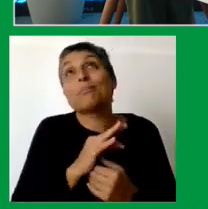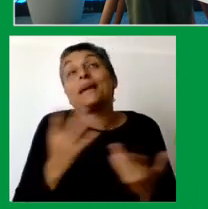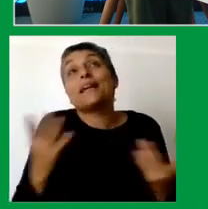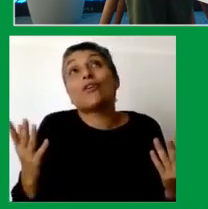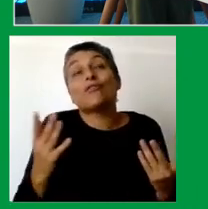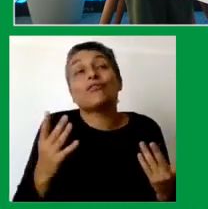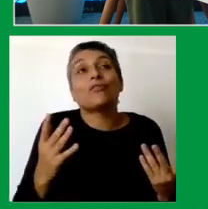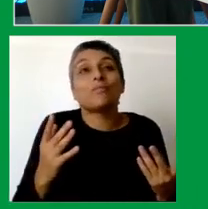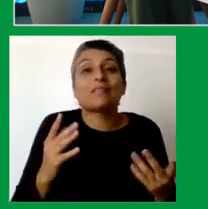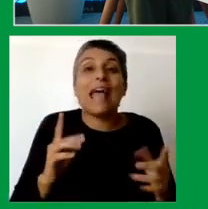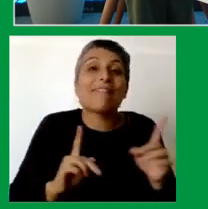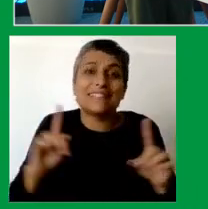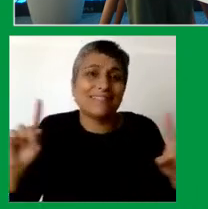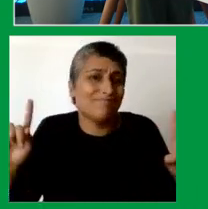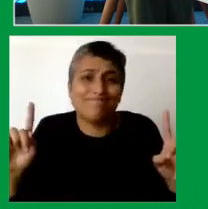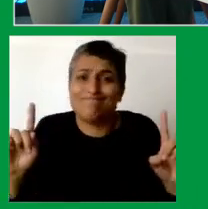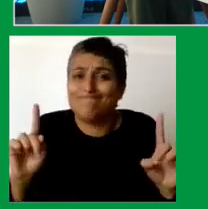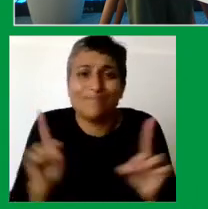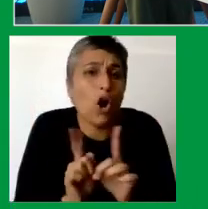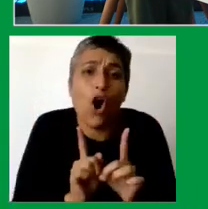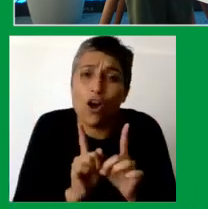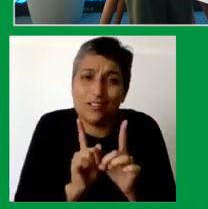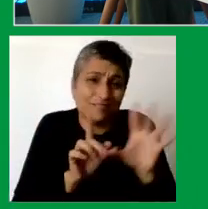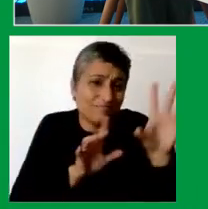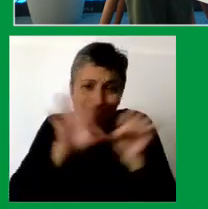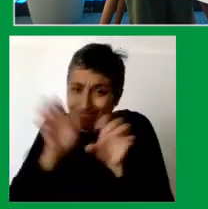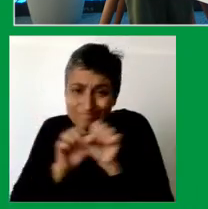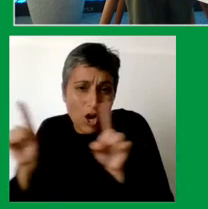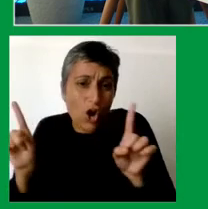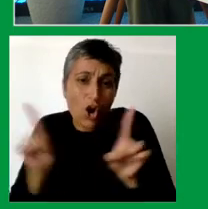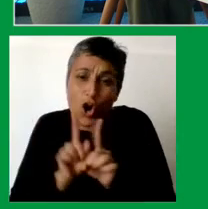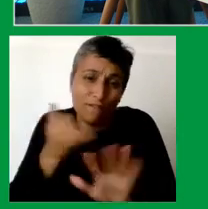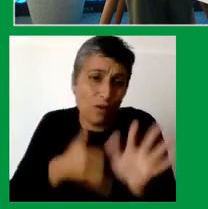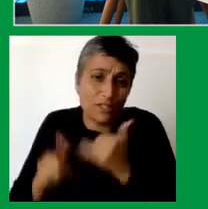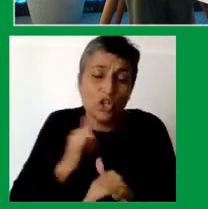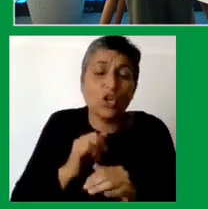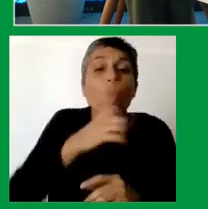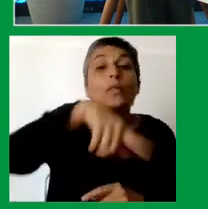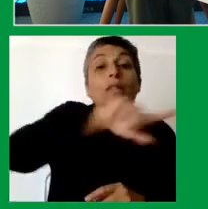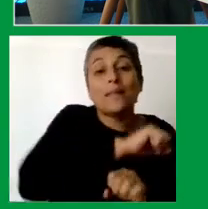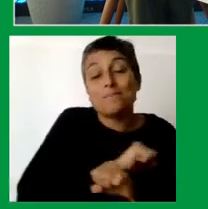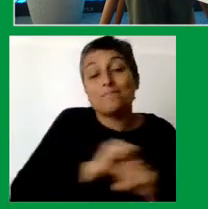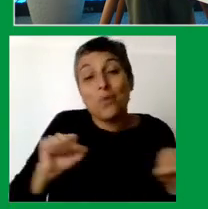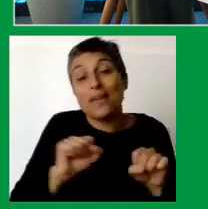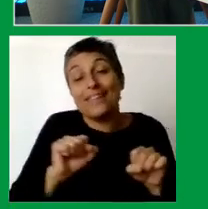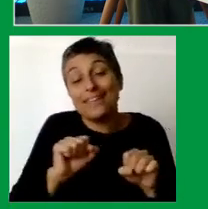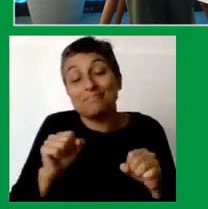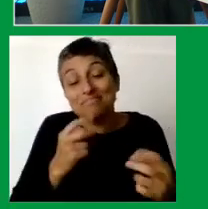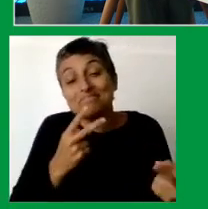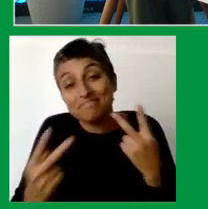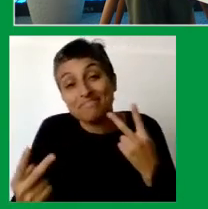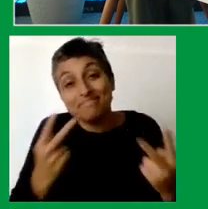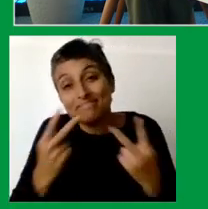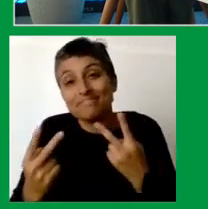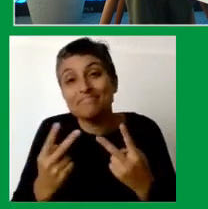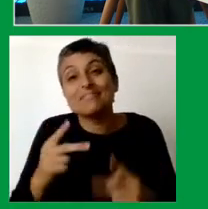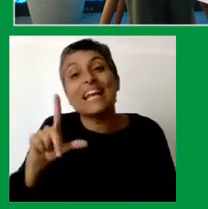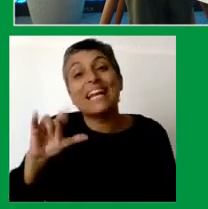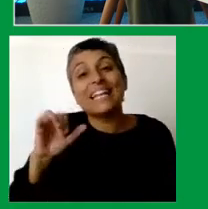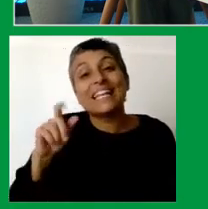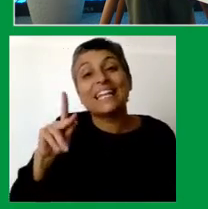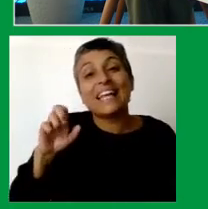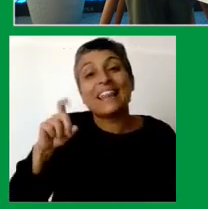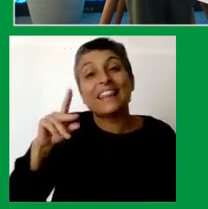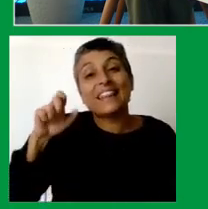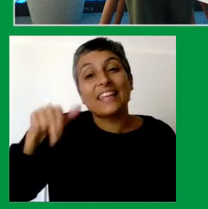de comprimir lo más posible. Y a mí me pueden encontrar, digamos, hablando de esto en las redes, pero bueno, en LinkedIn o, digamos,